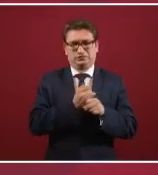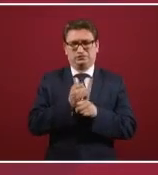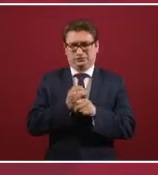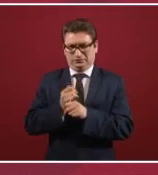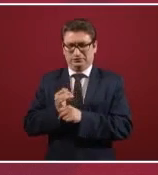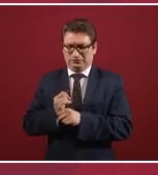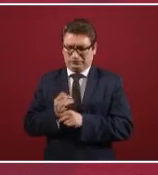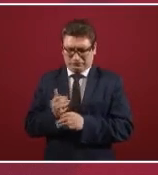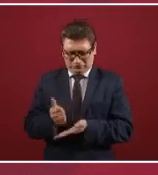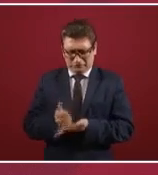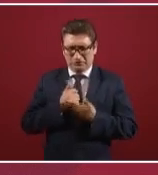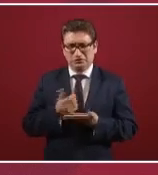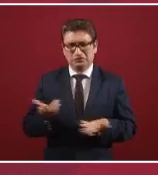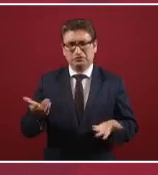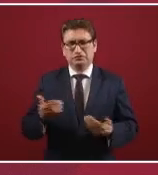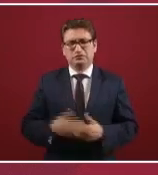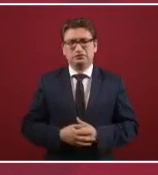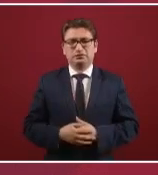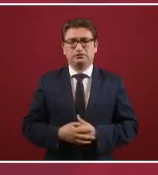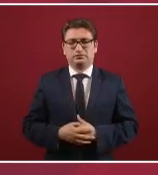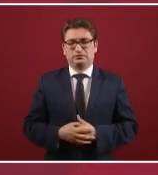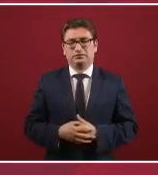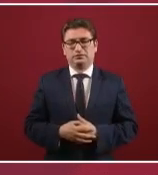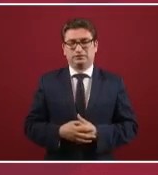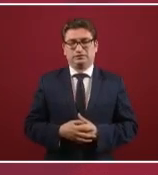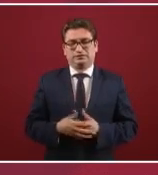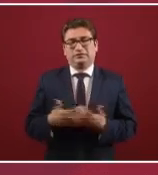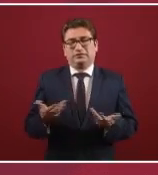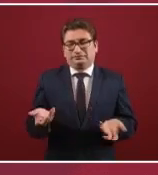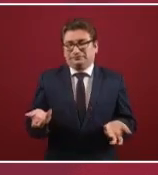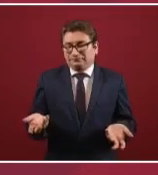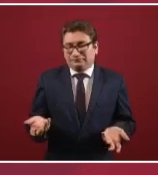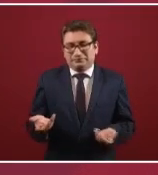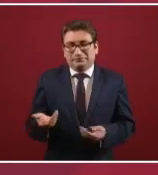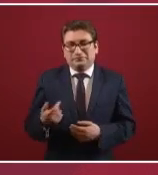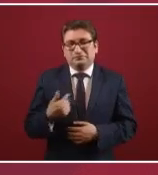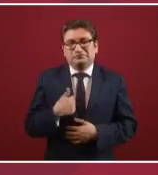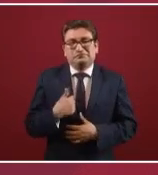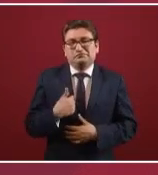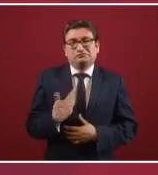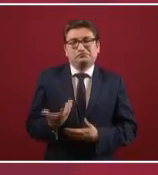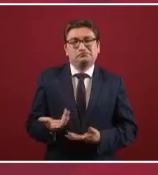ayúdenme es que sí no